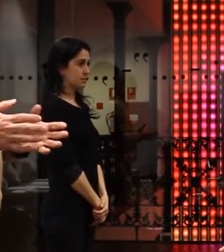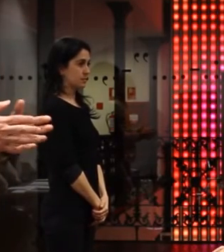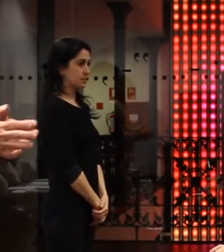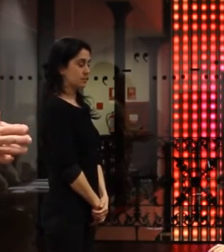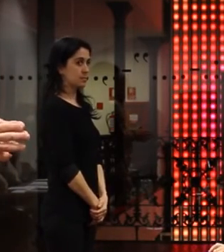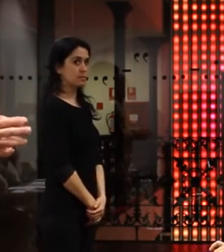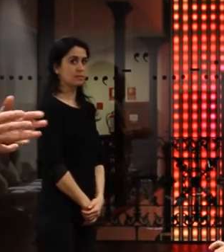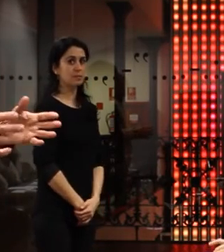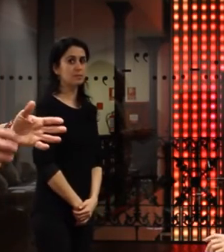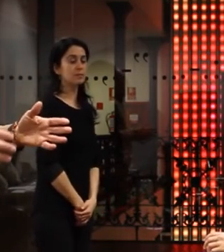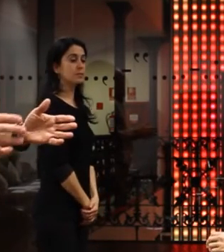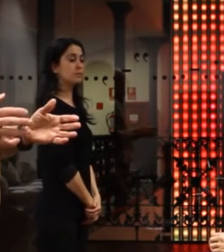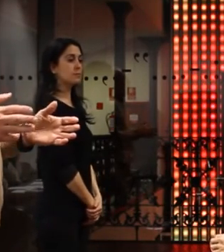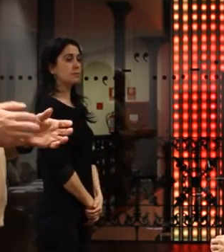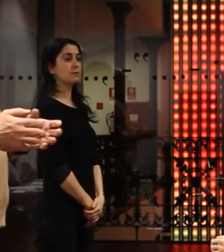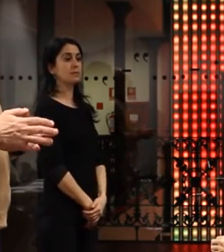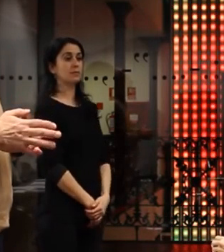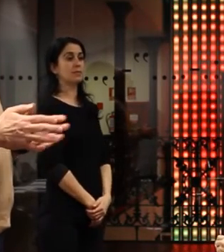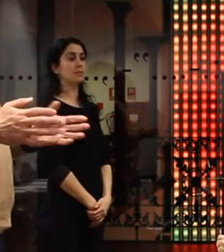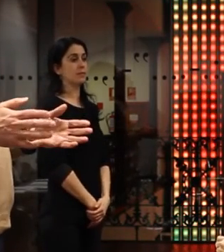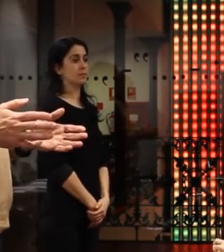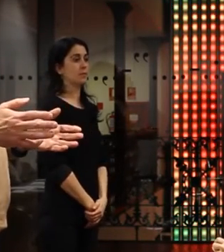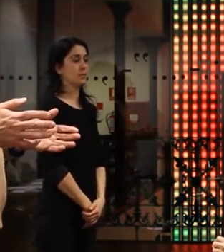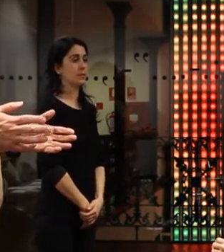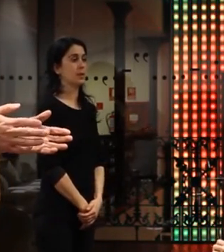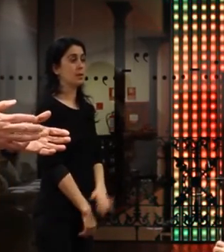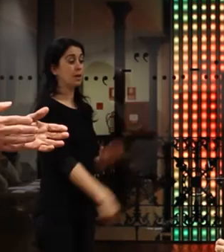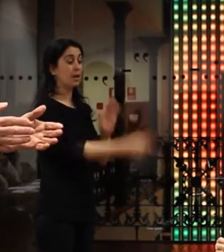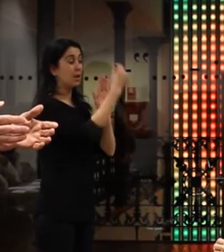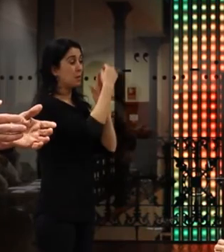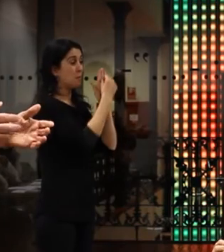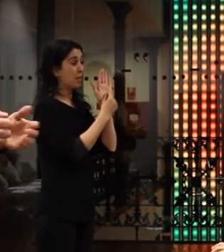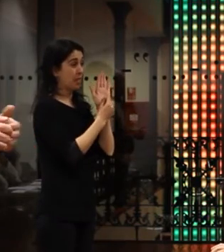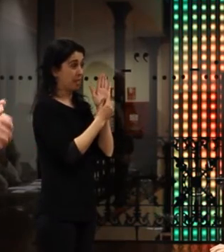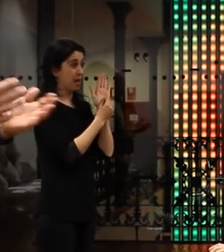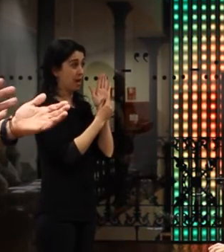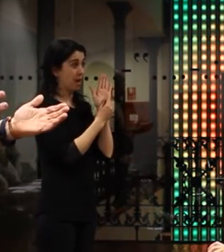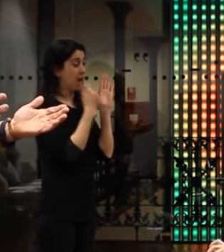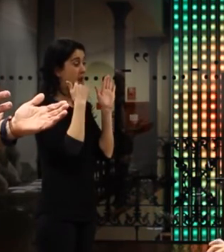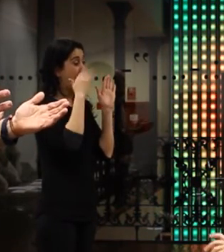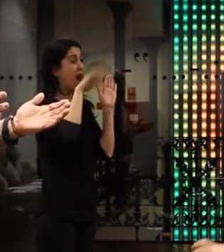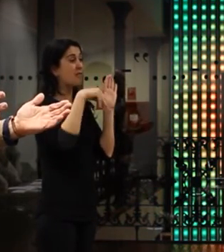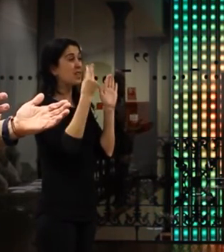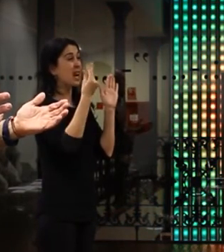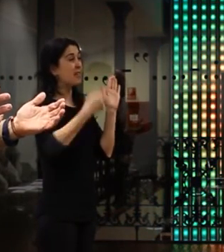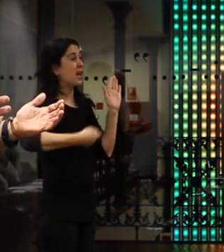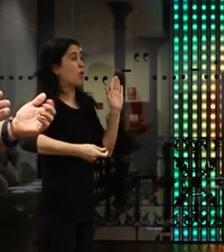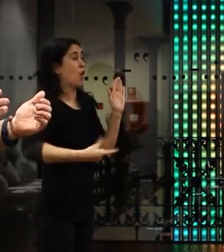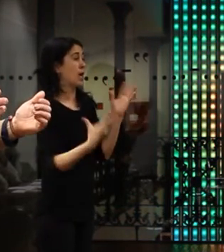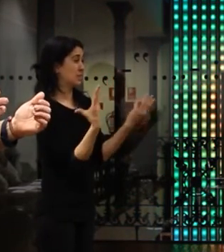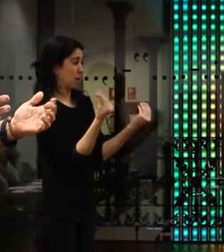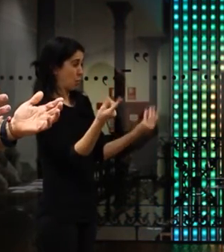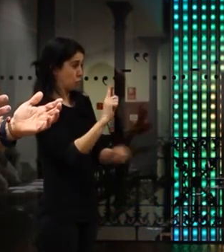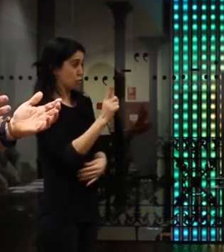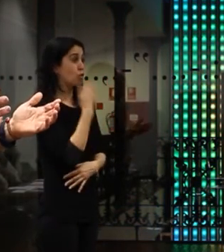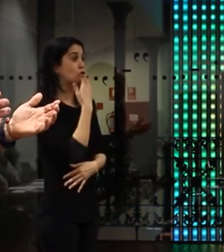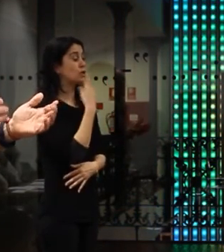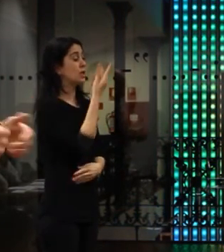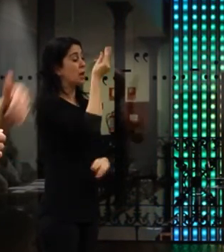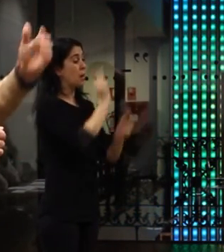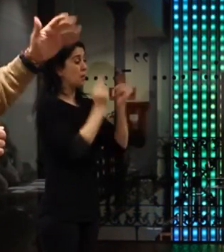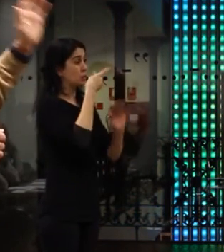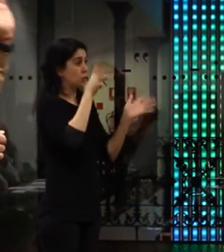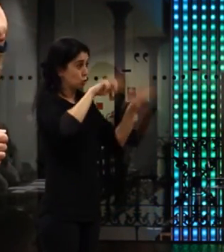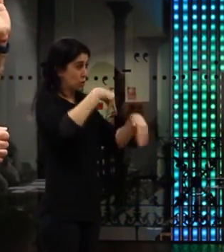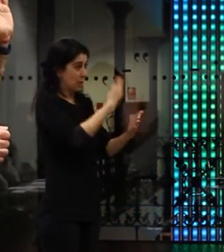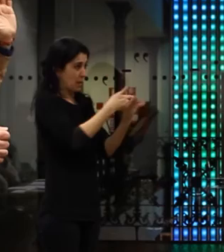Es una medida que al final supondrá unos pocos millones de euros en un presupuesto de 17.000 millones que tiene la Generalitat Valenciana,